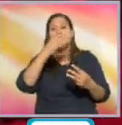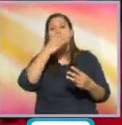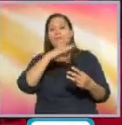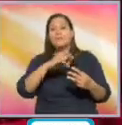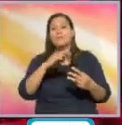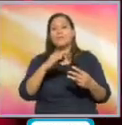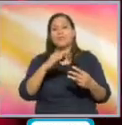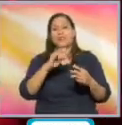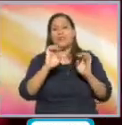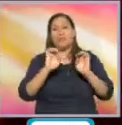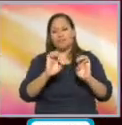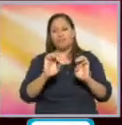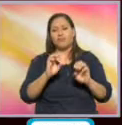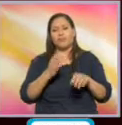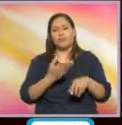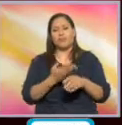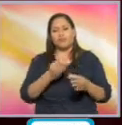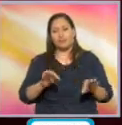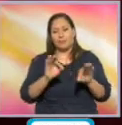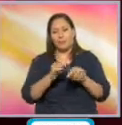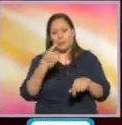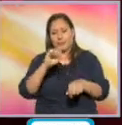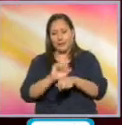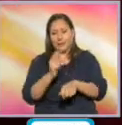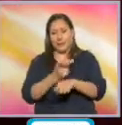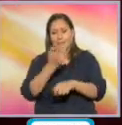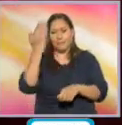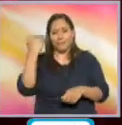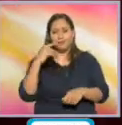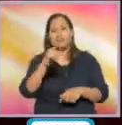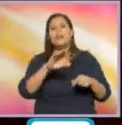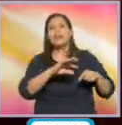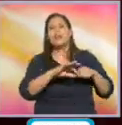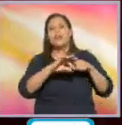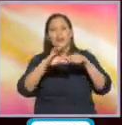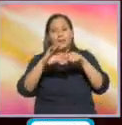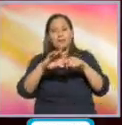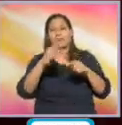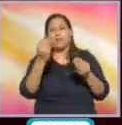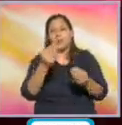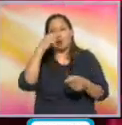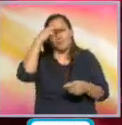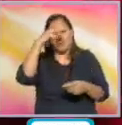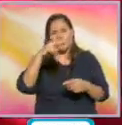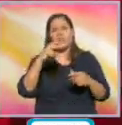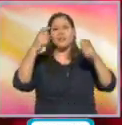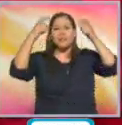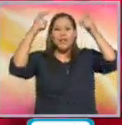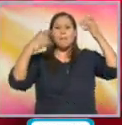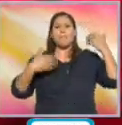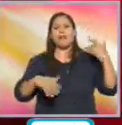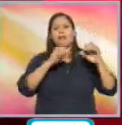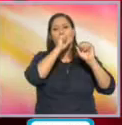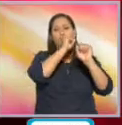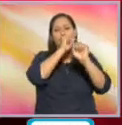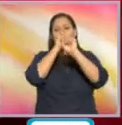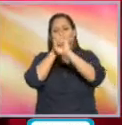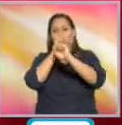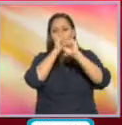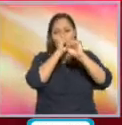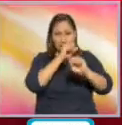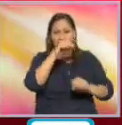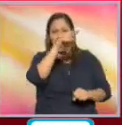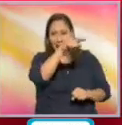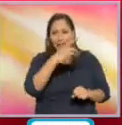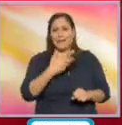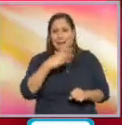festival. Hubo una gala muy importante la semana pasada y tuvo la estupenda puntada de llevar, como había tantos mexicanos, un mariachi. No, Entonces, bueno, para que vean que ahí